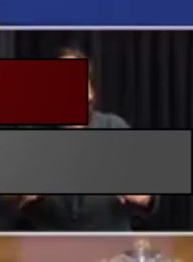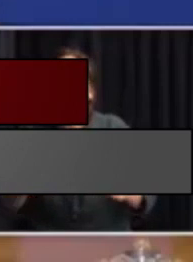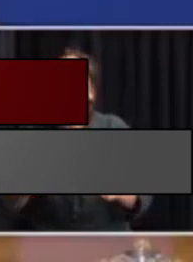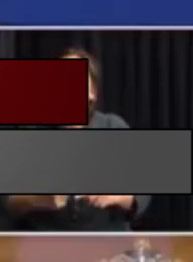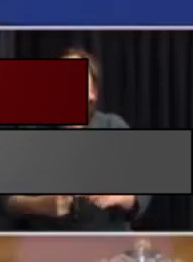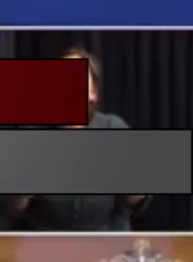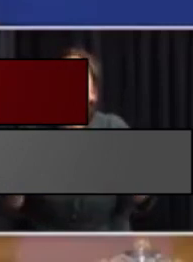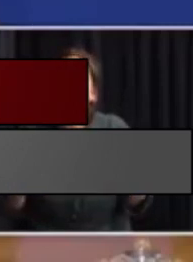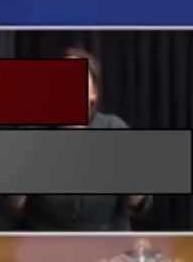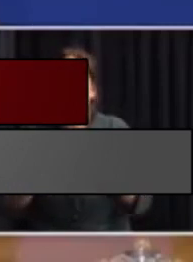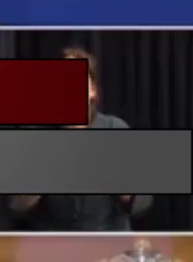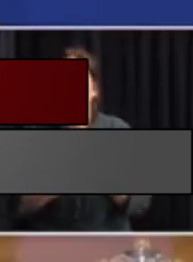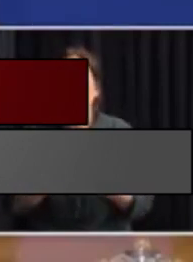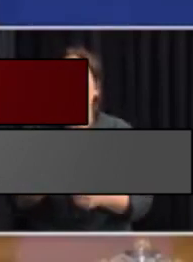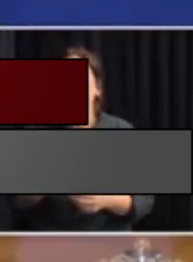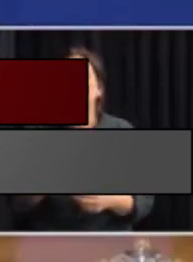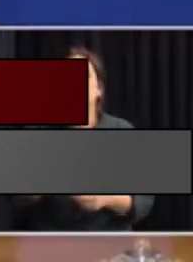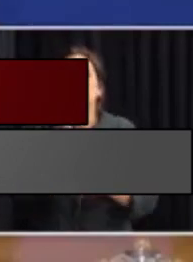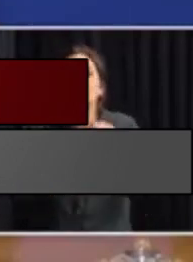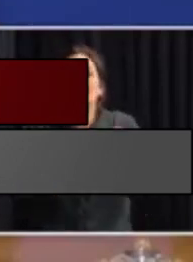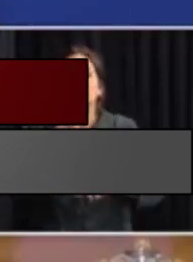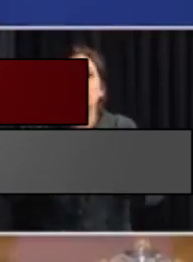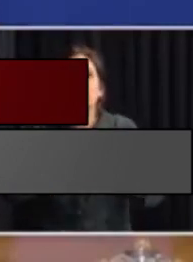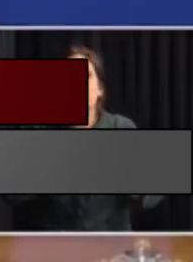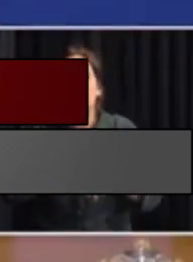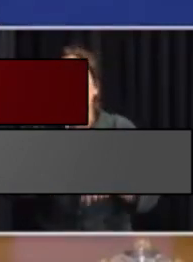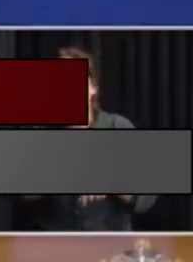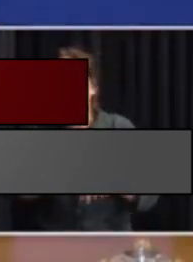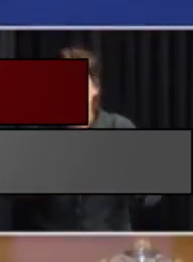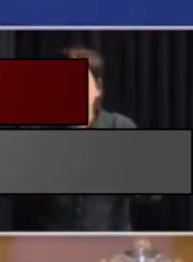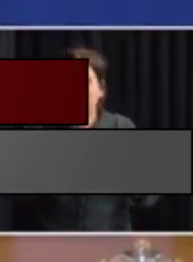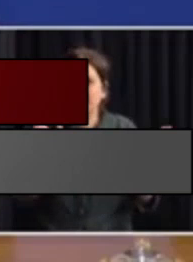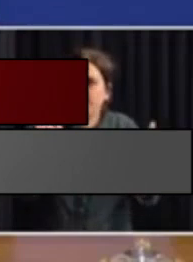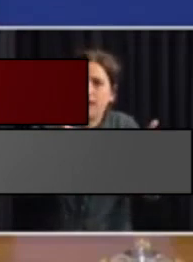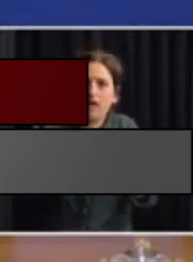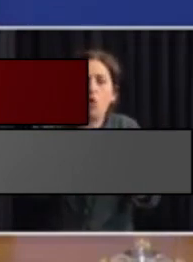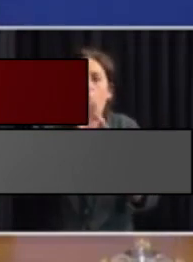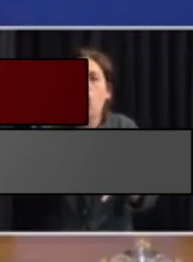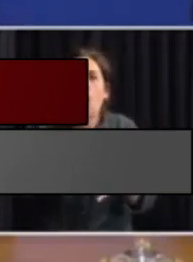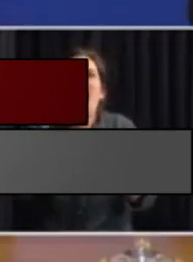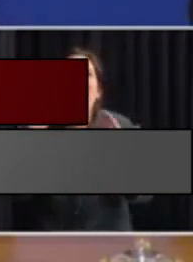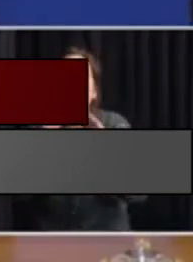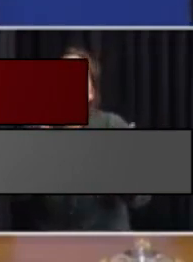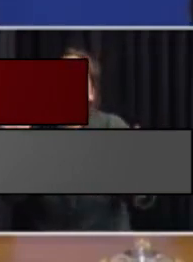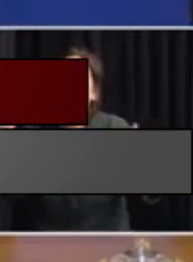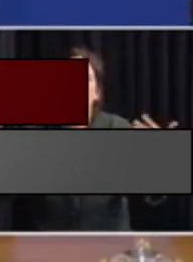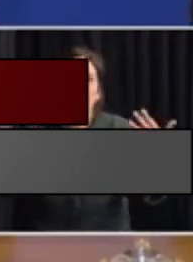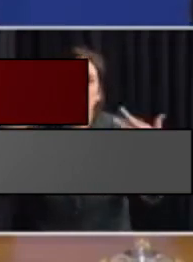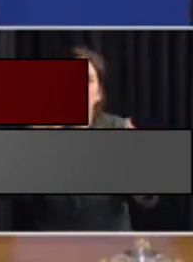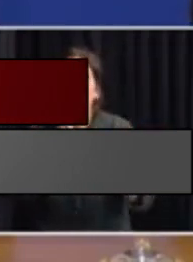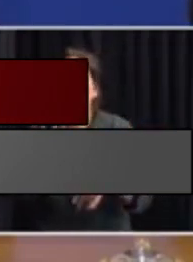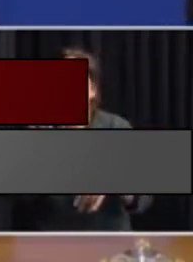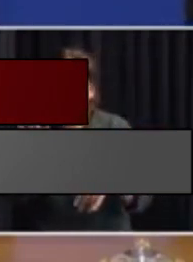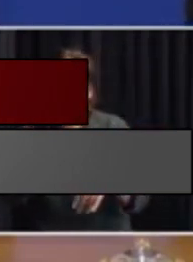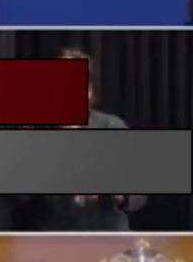fiestas con 100 personas en espacios cerrados o 150 en espacios abiertos si la población que